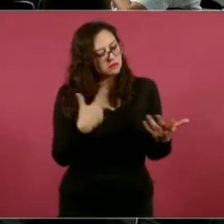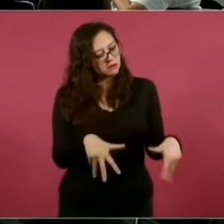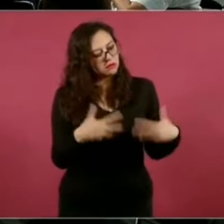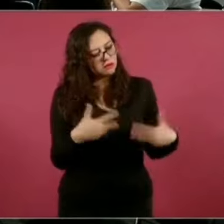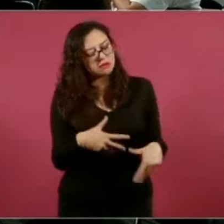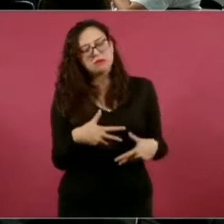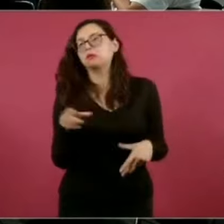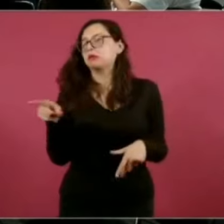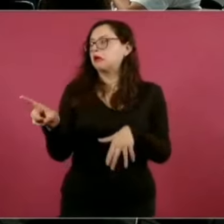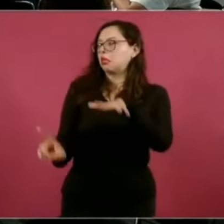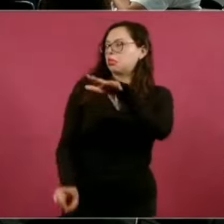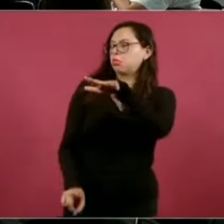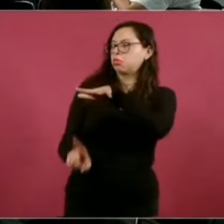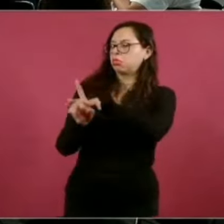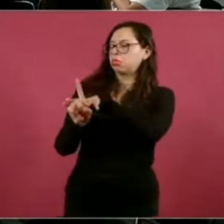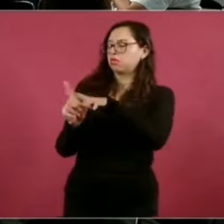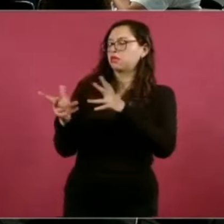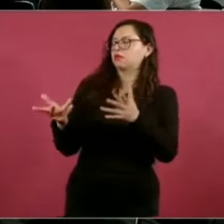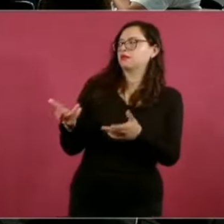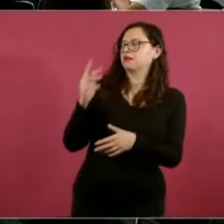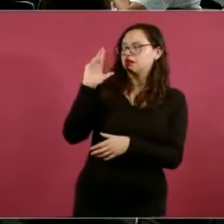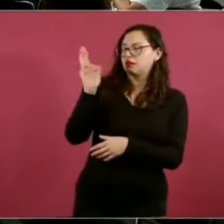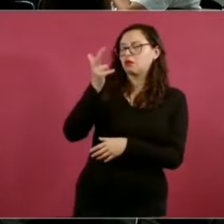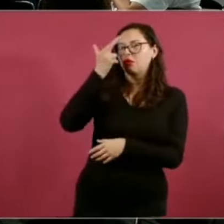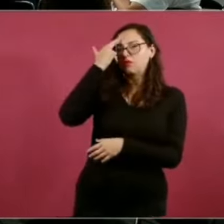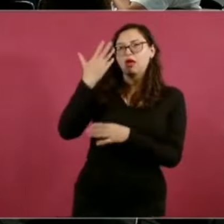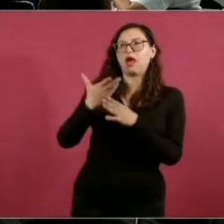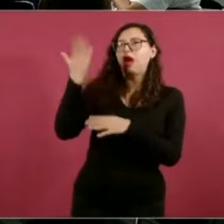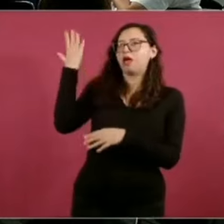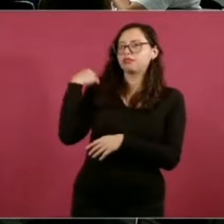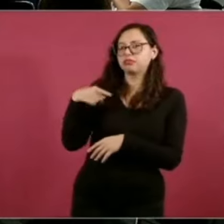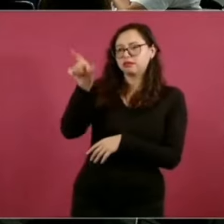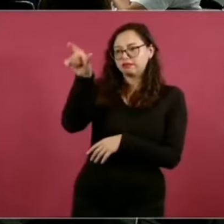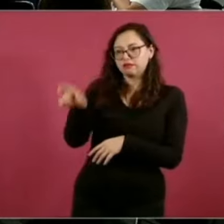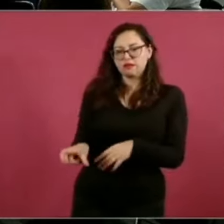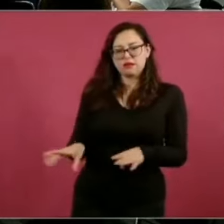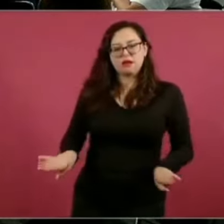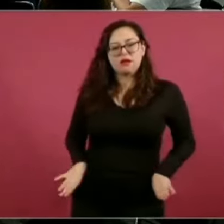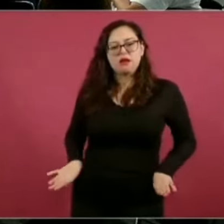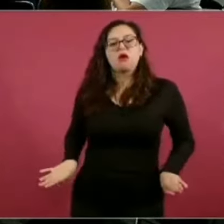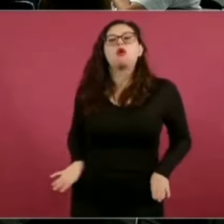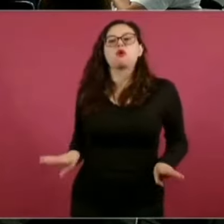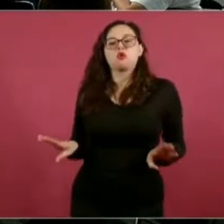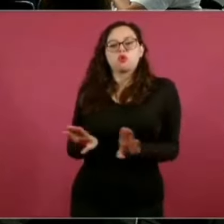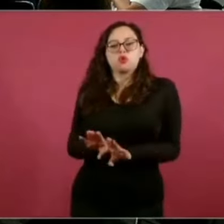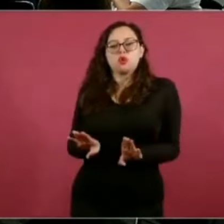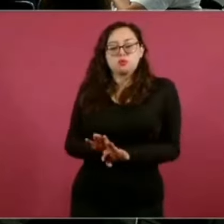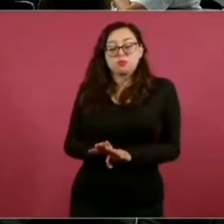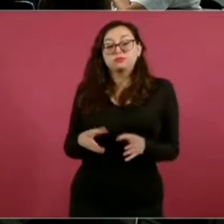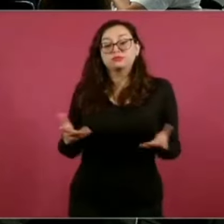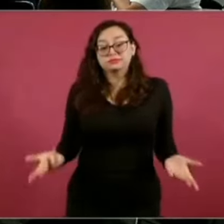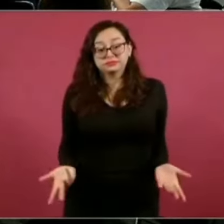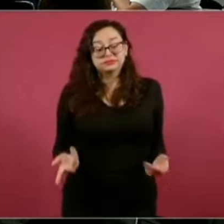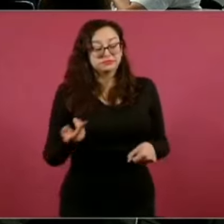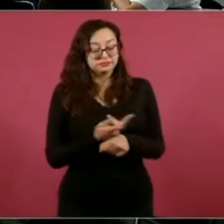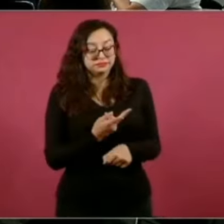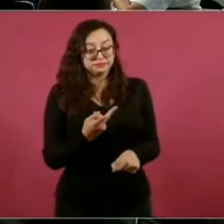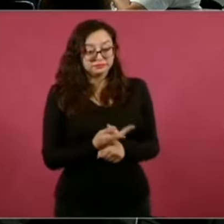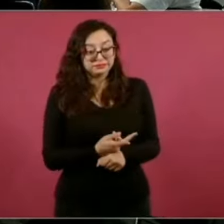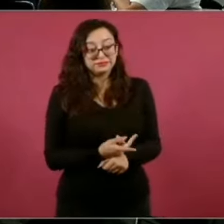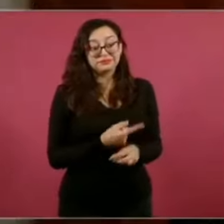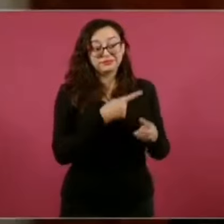personaje, pero sobre todo porque los 3 investigadores principales tuvieron represalias. Uno de ellos